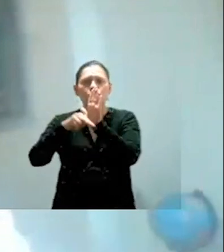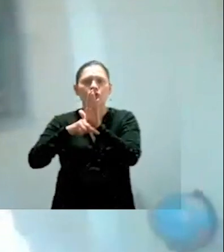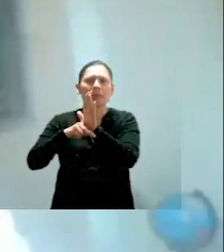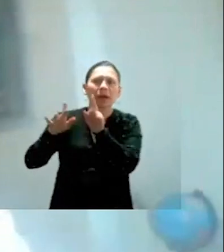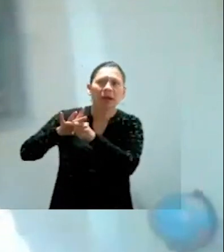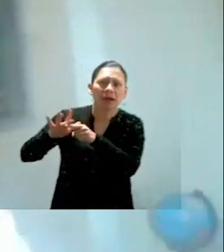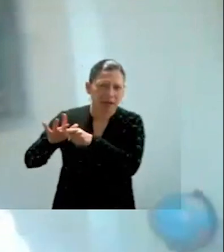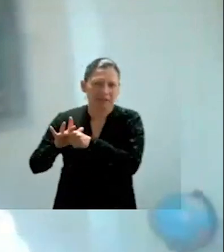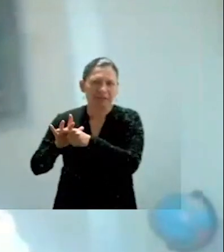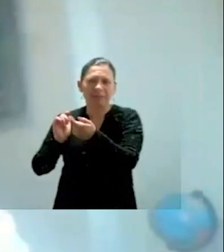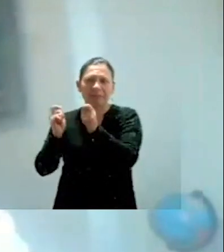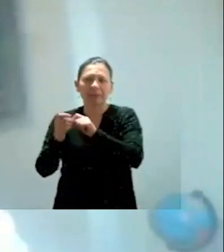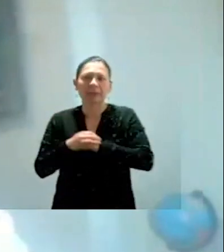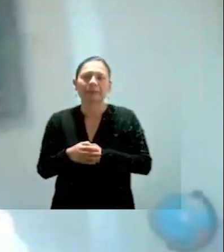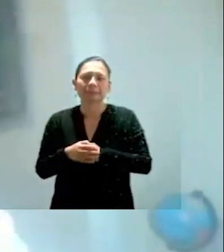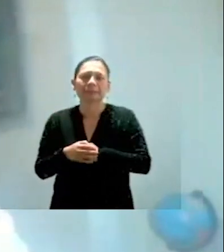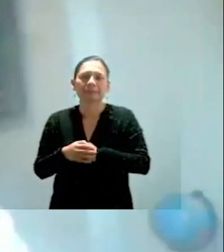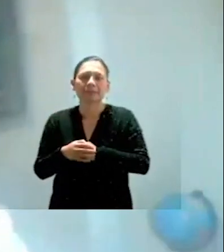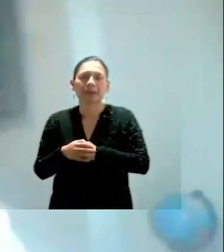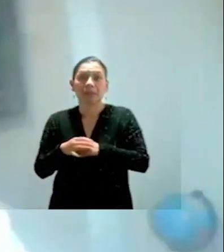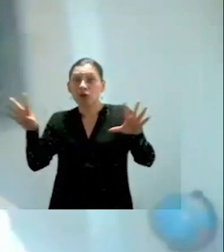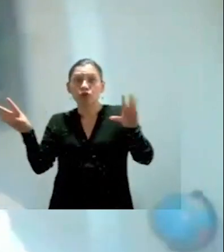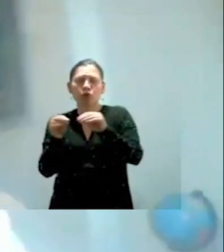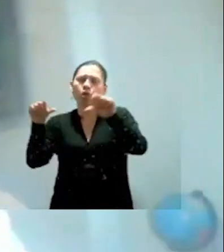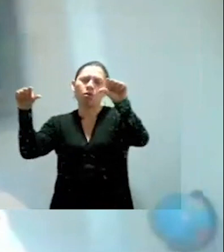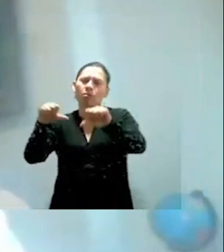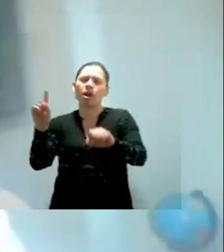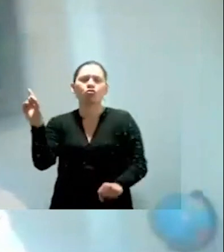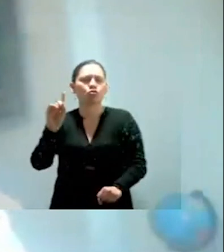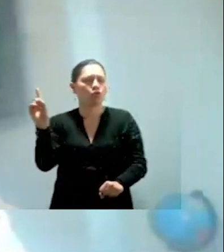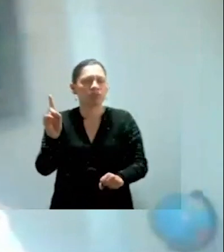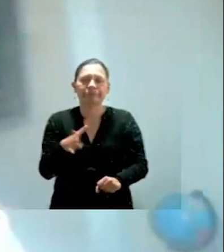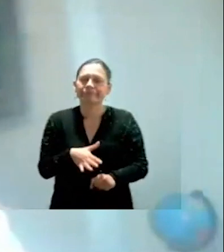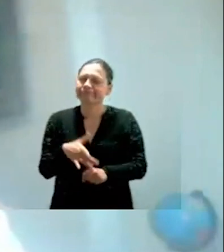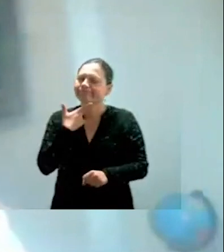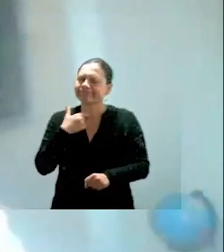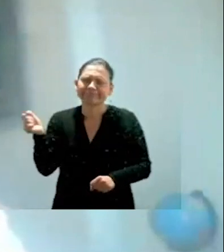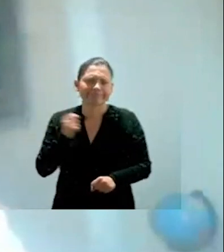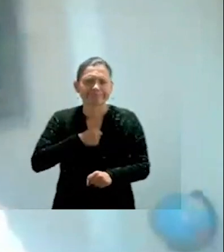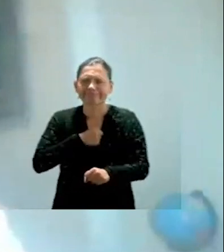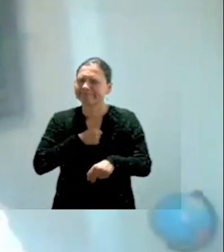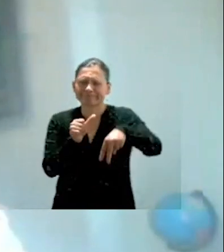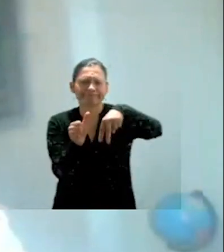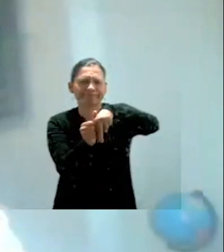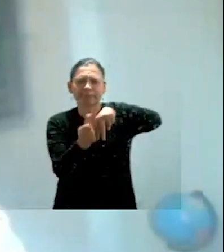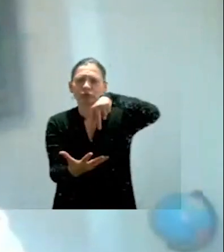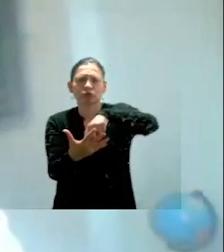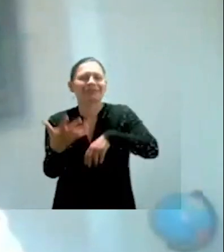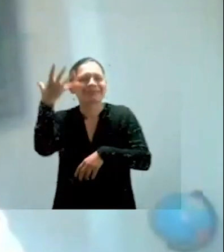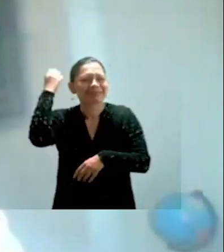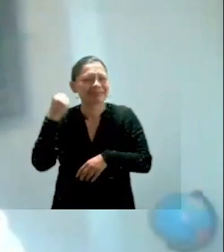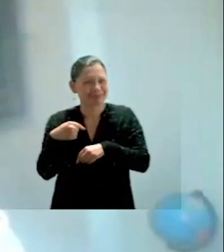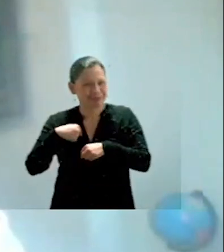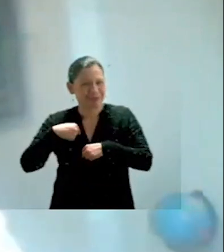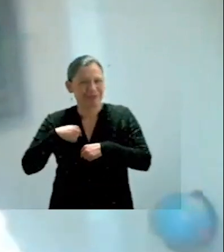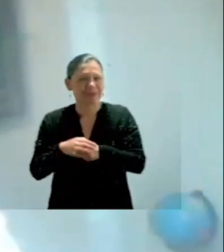estuve de candidatizada, estuve en la terna para la Corte Constitucional, el doctor Roy